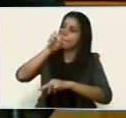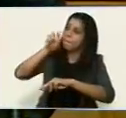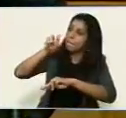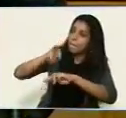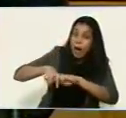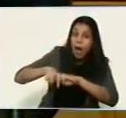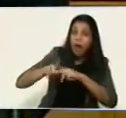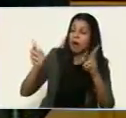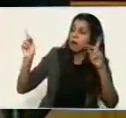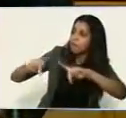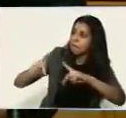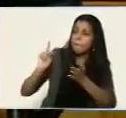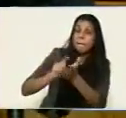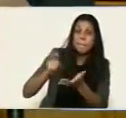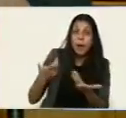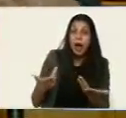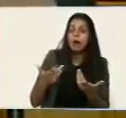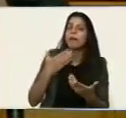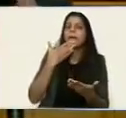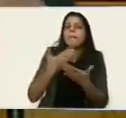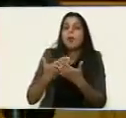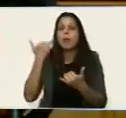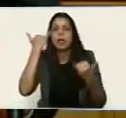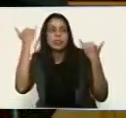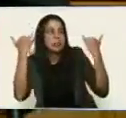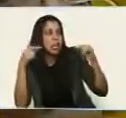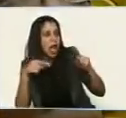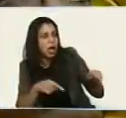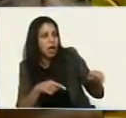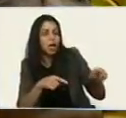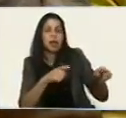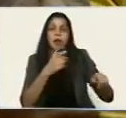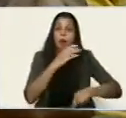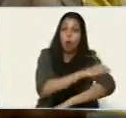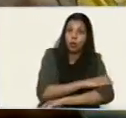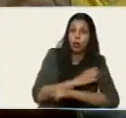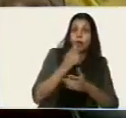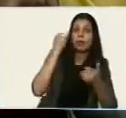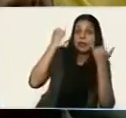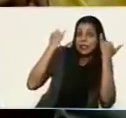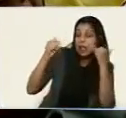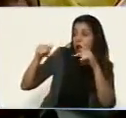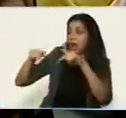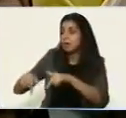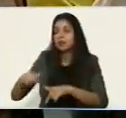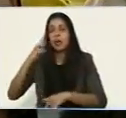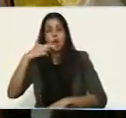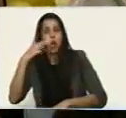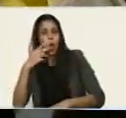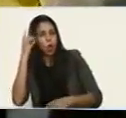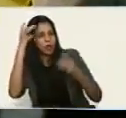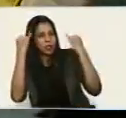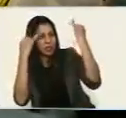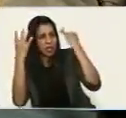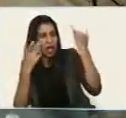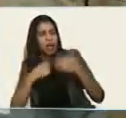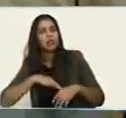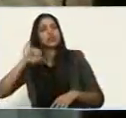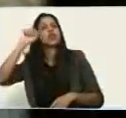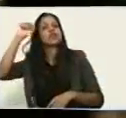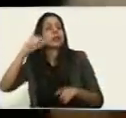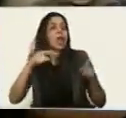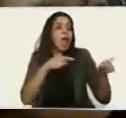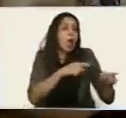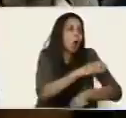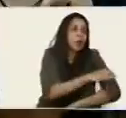y que hagan su propuesta. Nuestra propuesta es hoy, mañana y siempre el socialismo, que ellos expongan